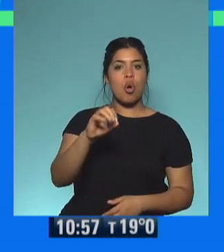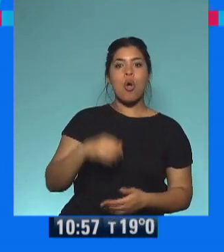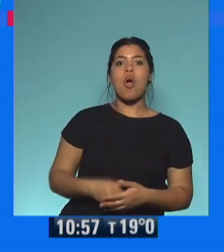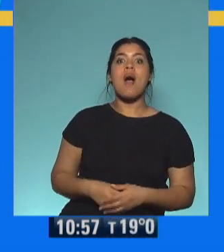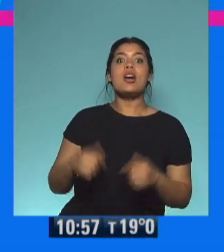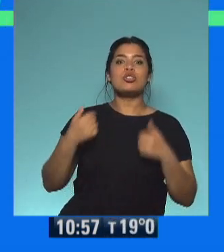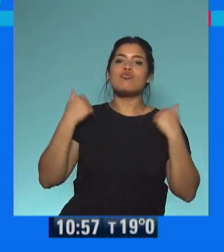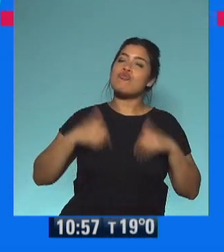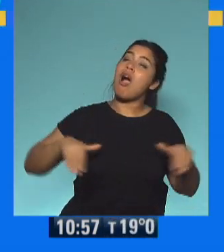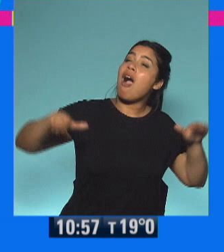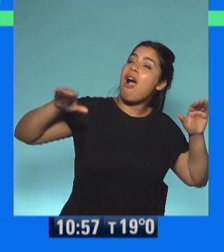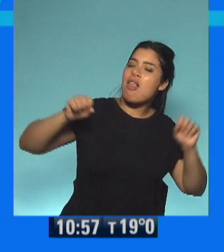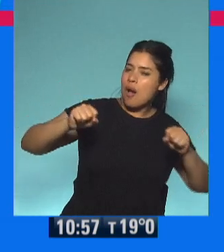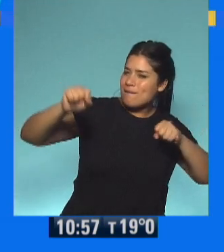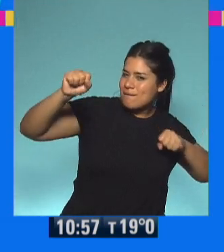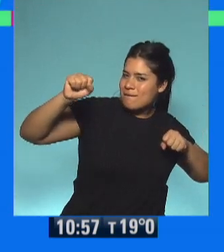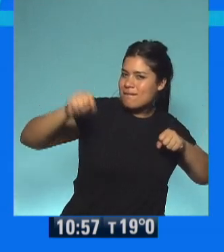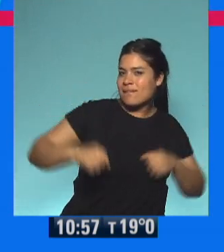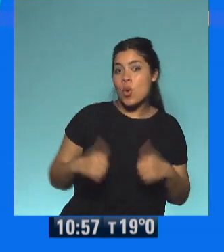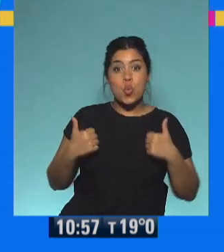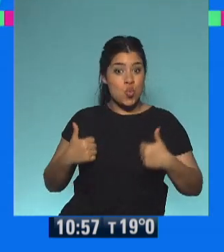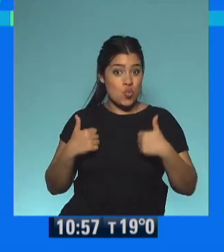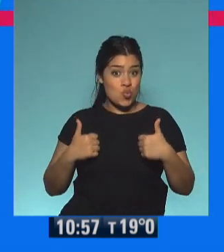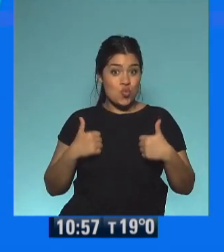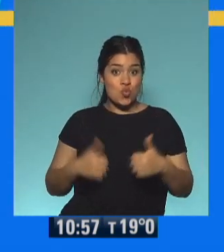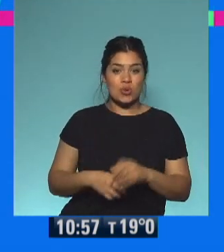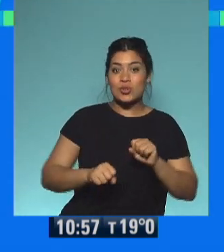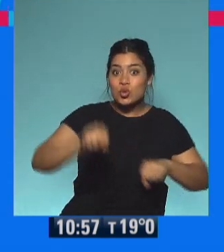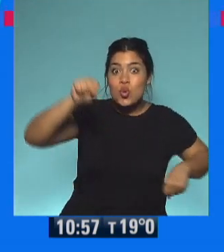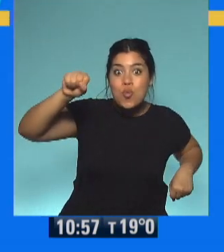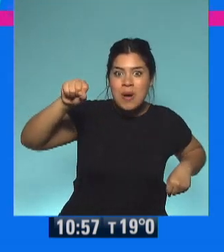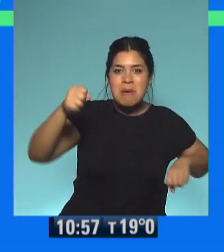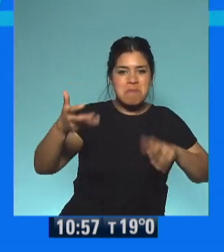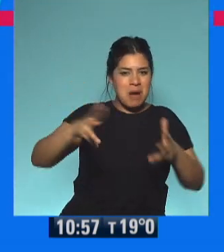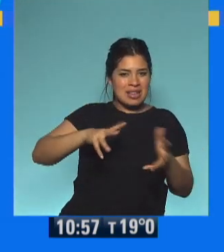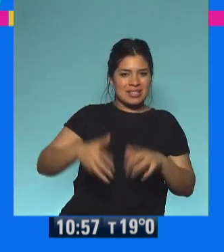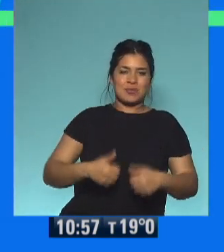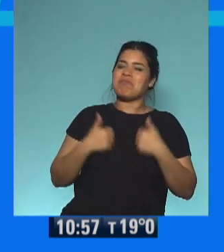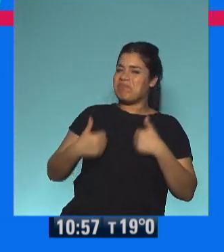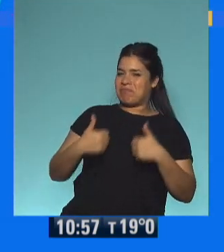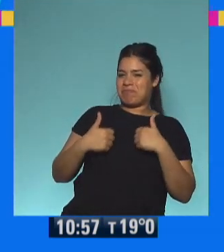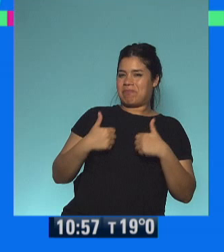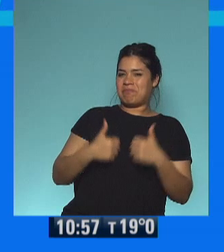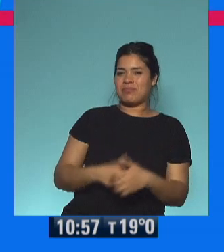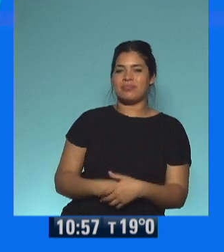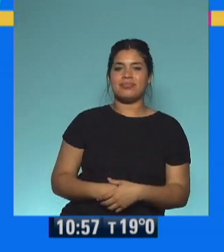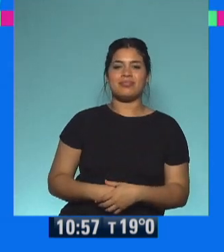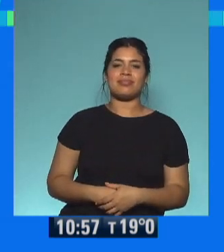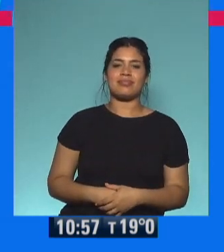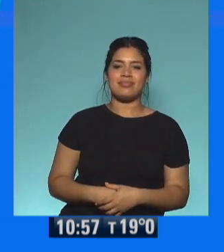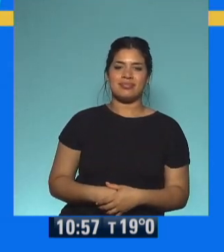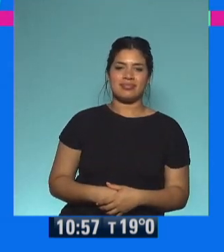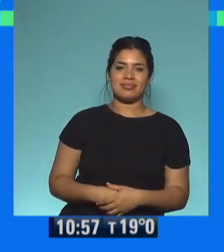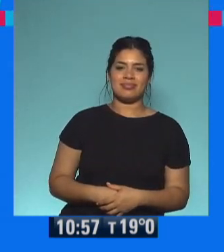un aguilucho. Mire la Super Emi. Ay, te pintó de Superman. Me pintó Superman, qué grande. Gracias, Lucho. Capaz que así te